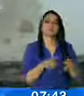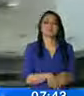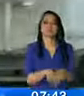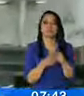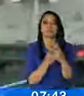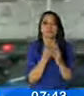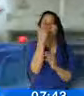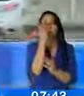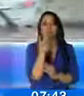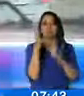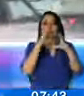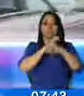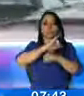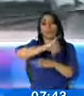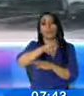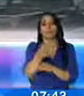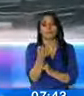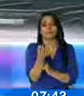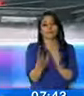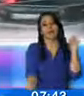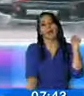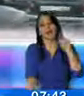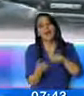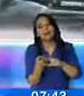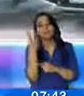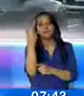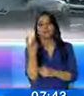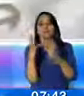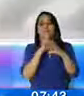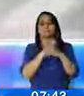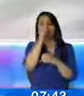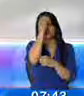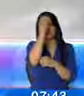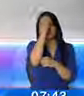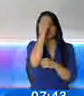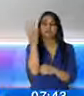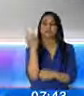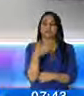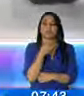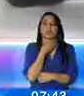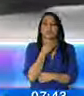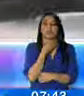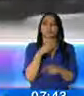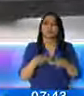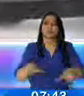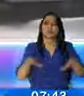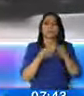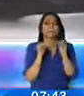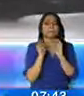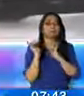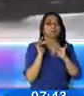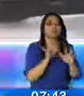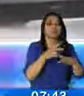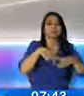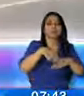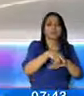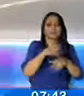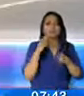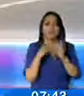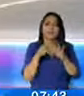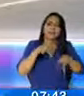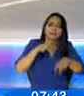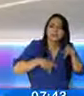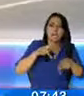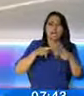12 horas del jueves 10 de agosto hasta las 24 horas del domingo 13 de agosto en las áreas de mayor afluencia de turistas como balnearios